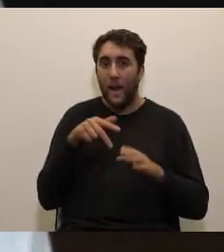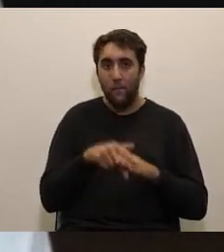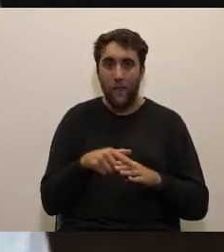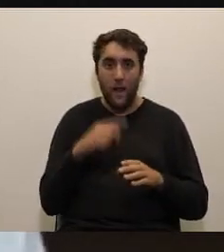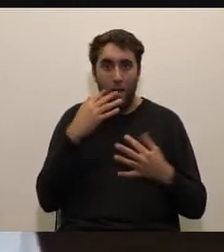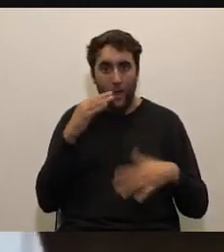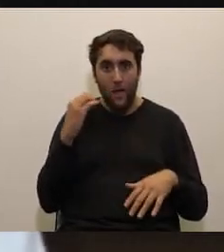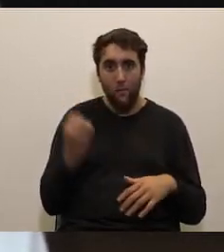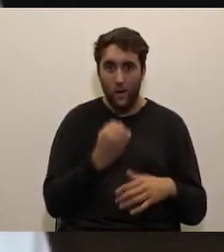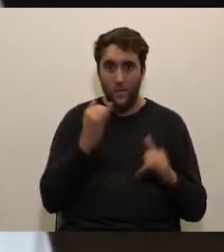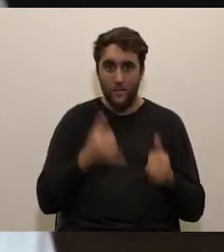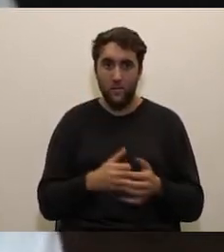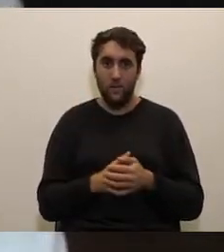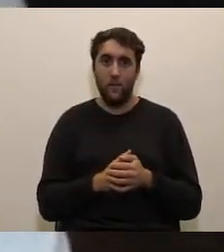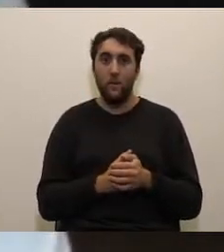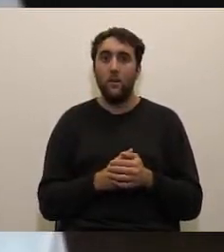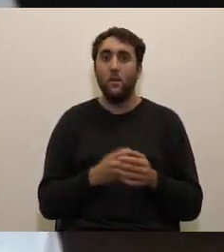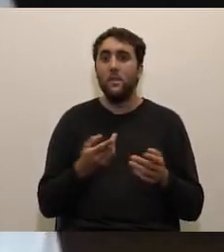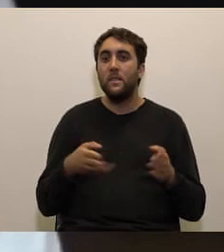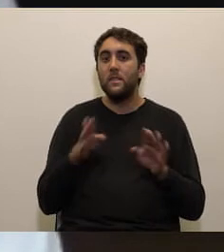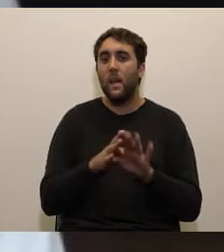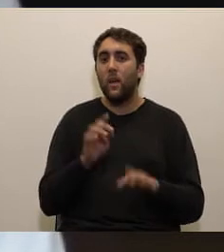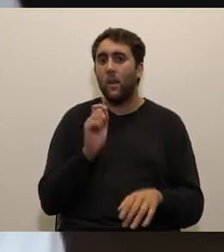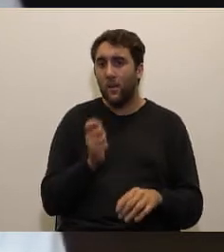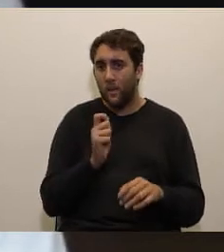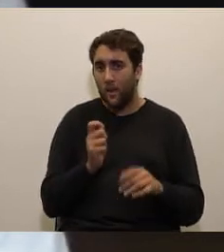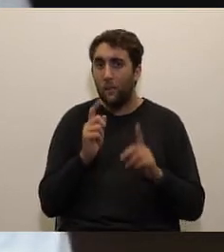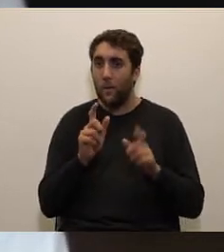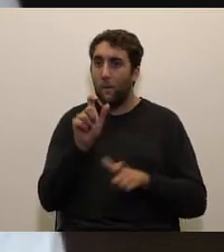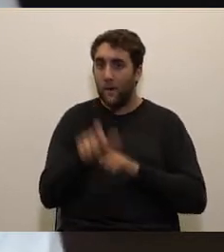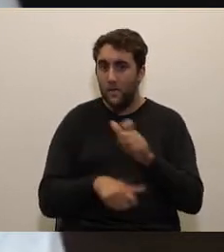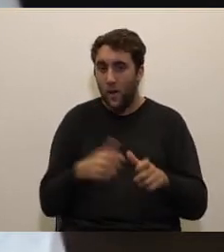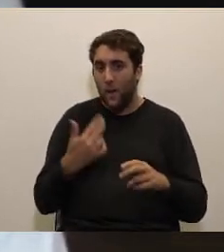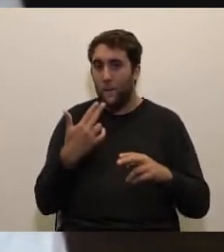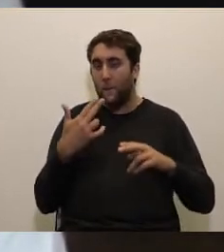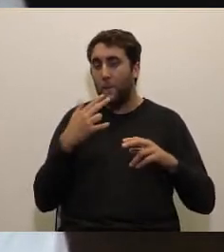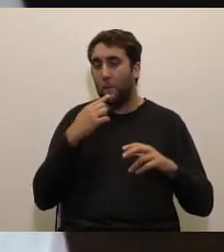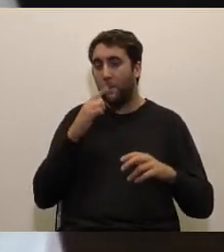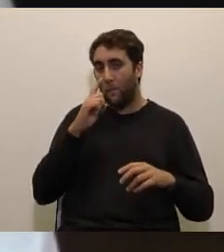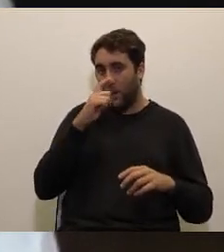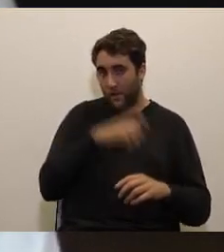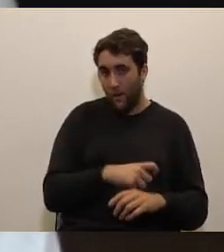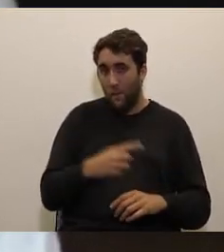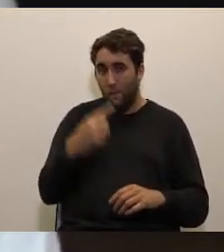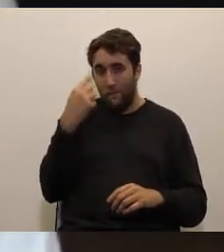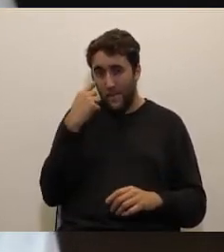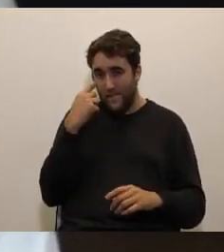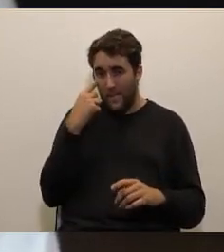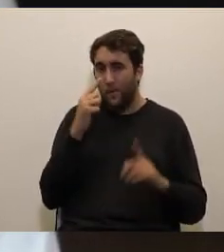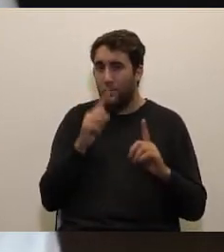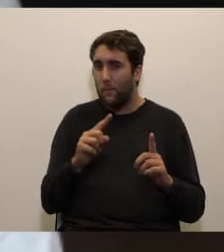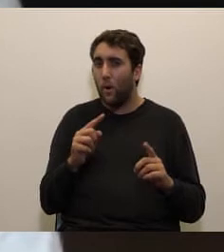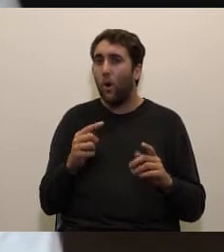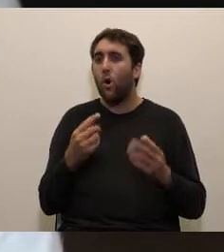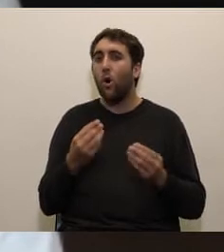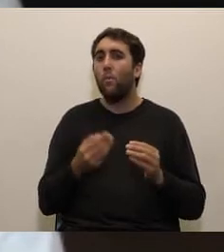tipo. Y cierro nomás con todas las personas que estén en Montevideo o hayan pasado por Montevideo, piensen, por ejemplo, en las herramientas